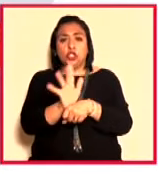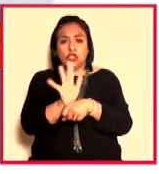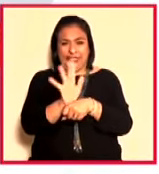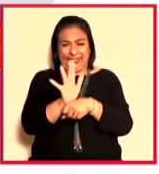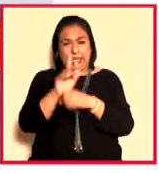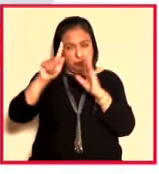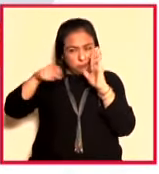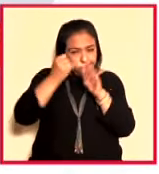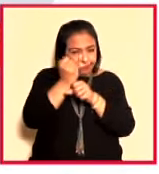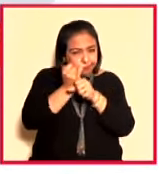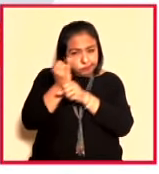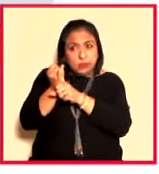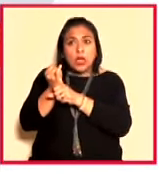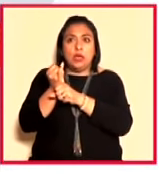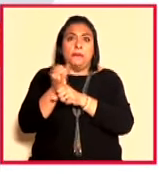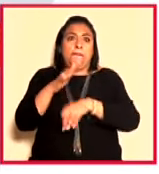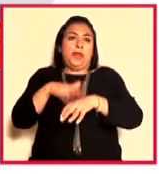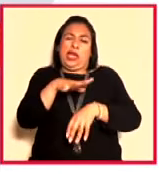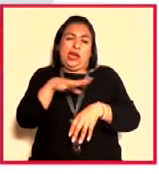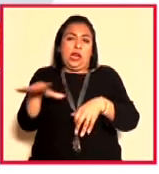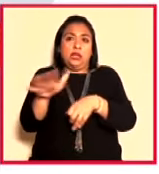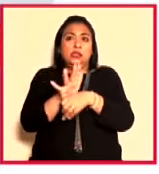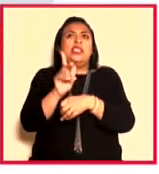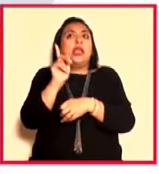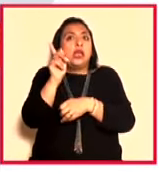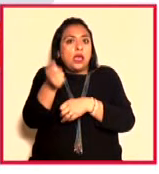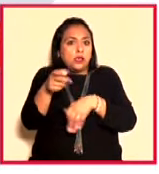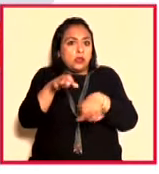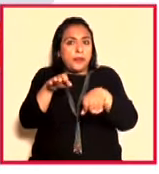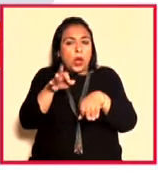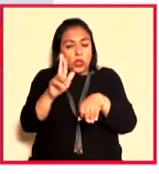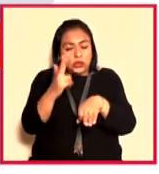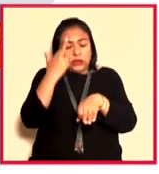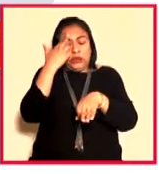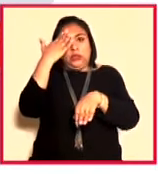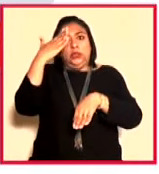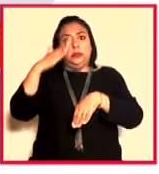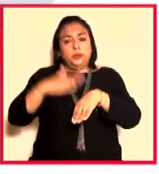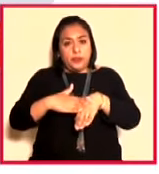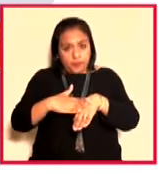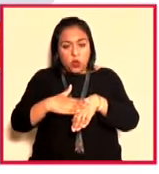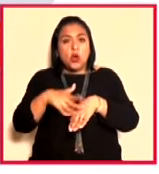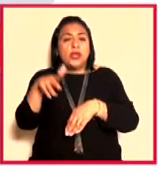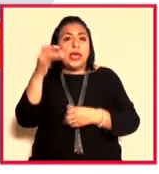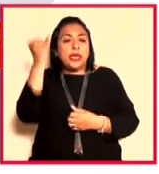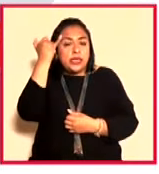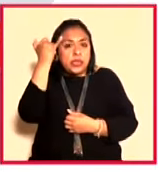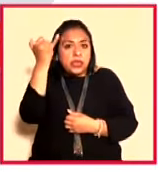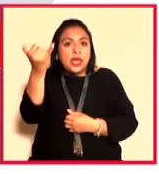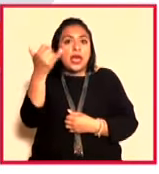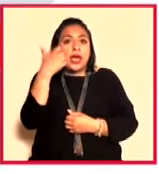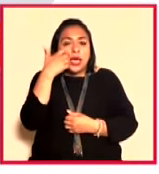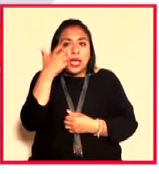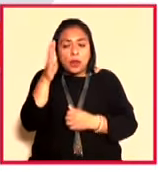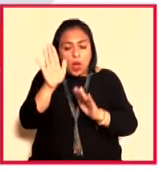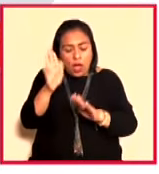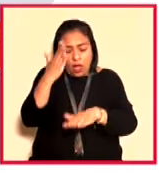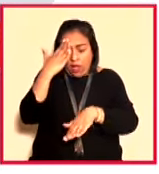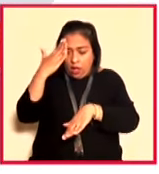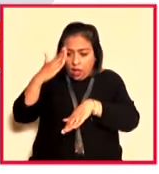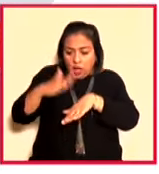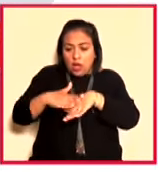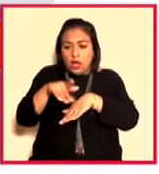en particular del cine en general, es hacer un trabajo de memoria. Está la idea de que quede ahí plasmada esa historia